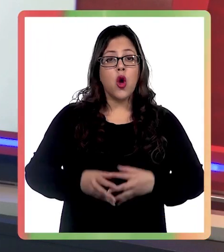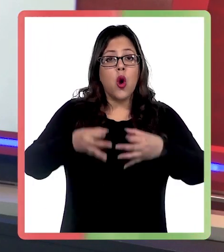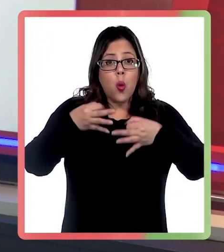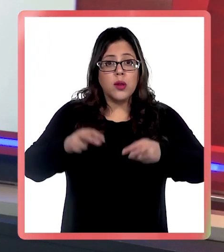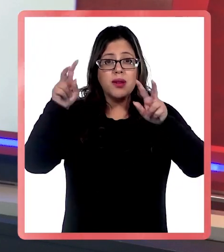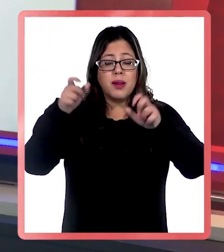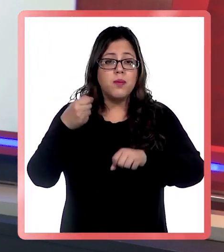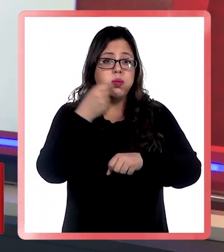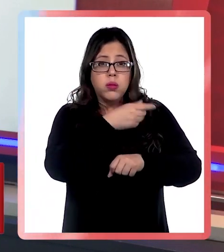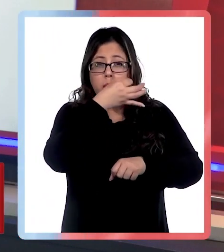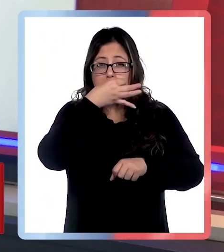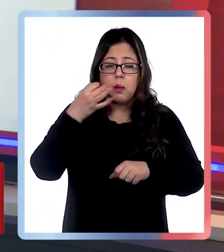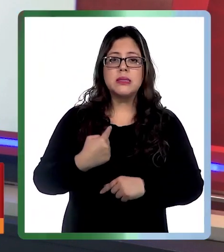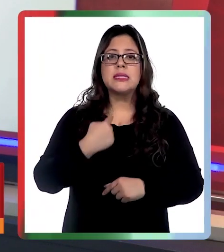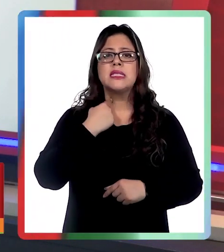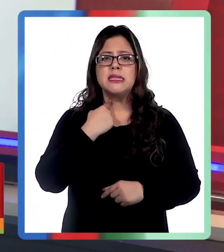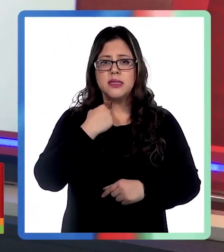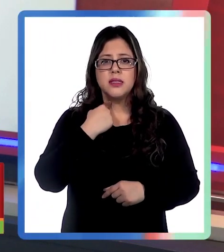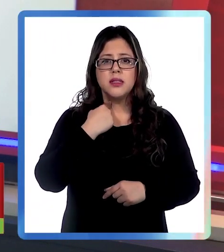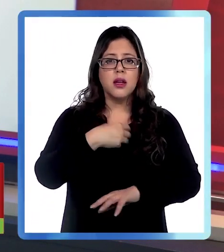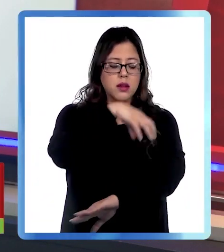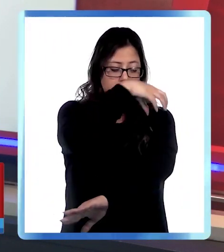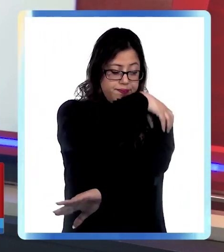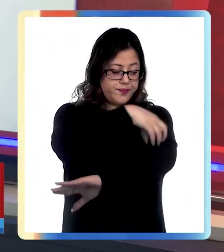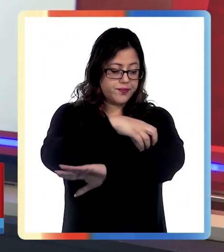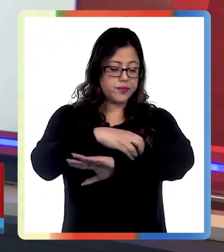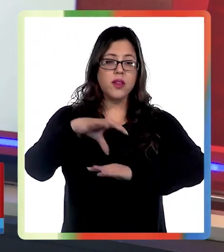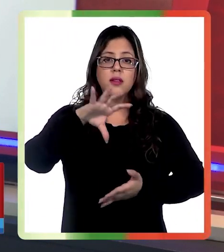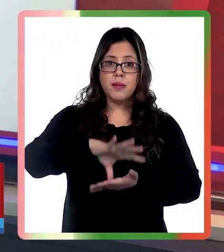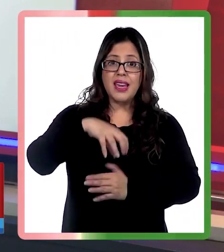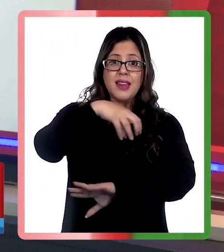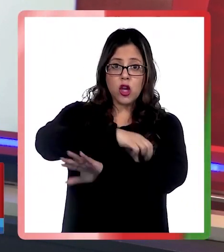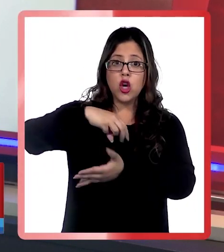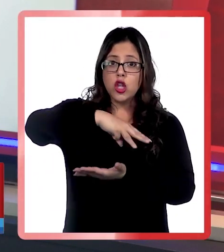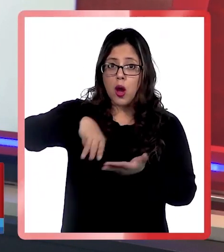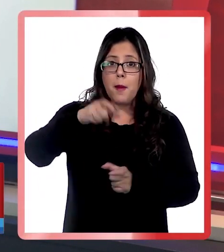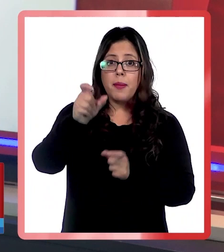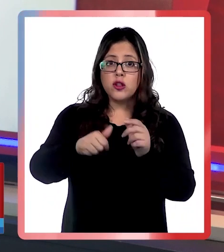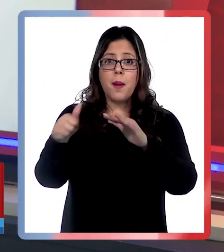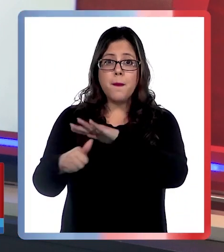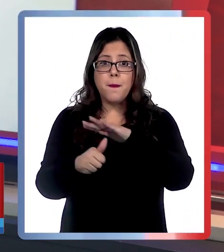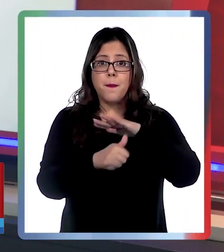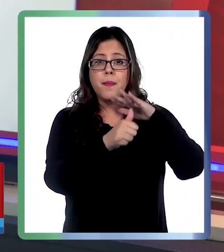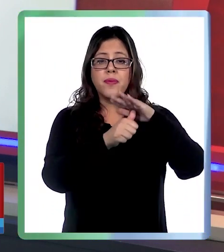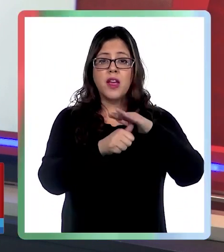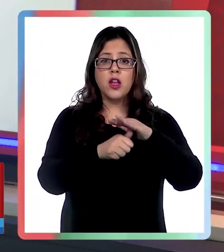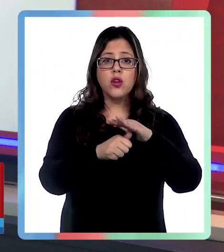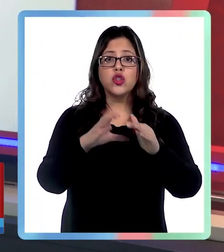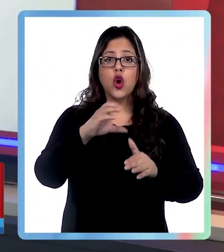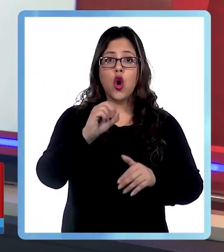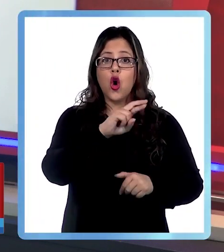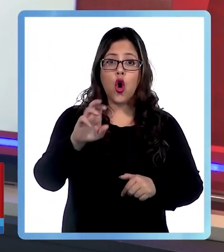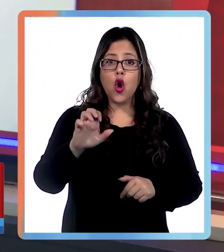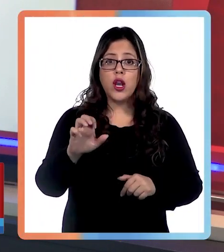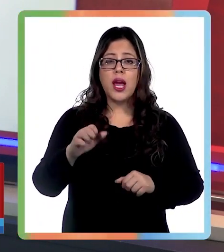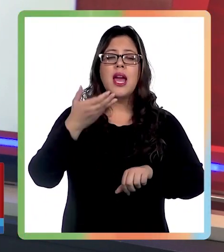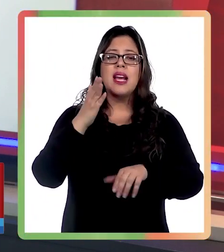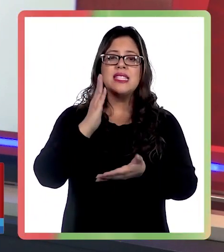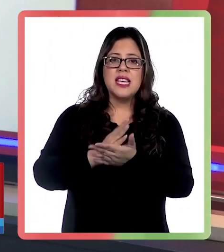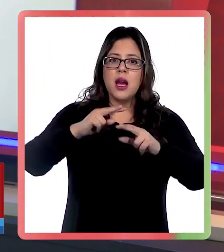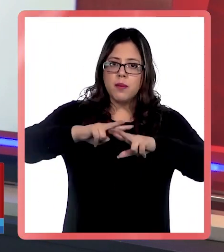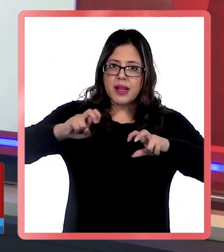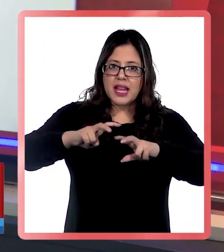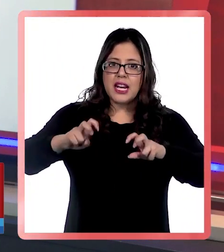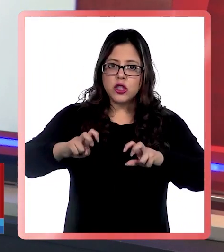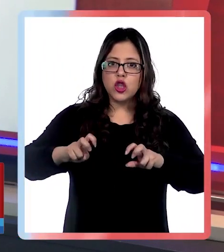en tiempos en que las denuncias de corrupción golpean a gran parte de las regiones del país en el maule los consejeros regionales exigen sumarios e